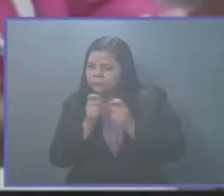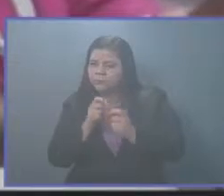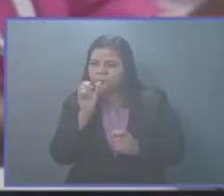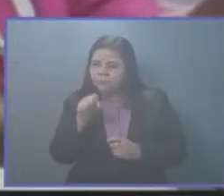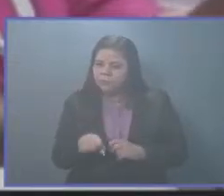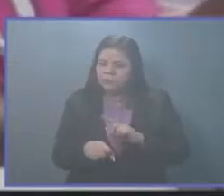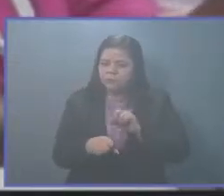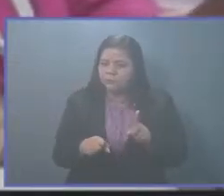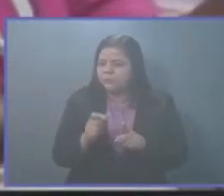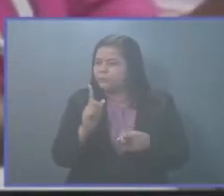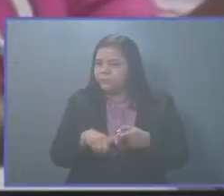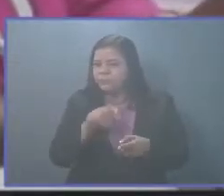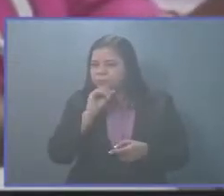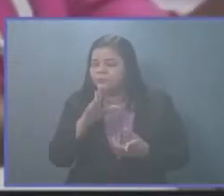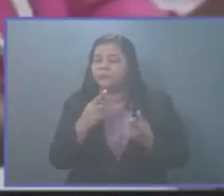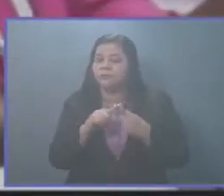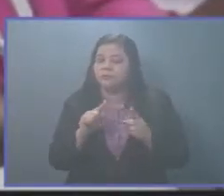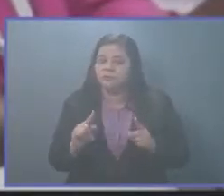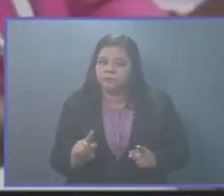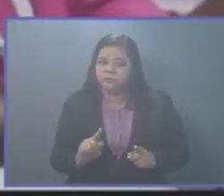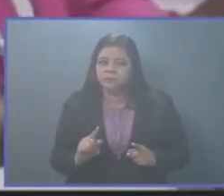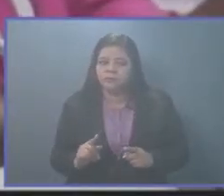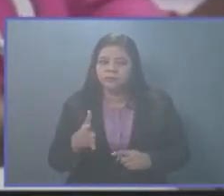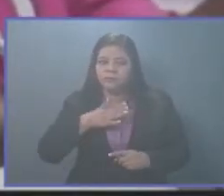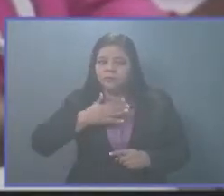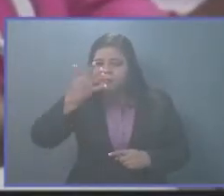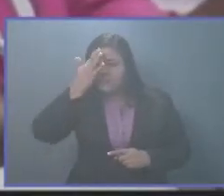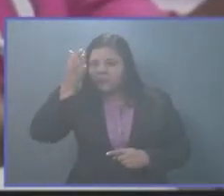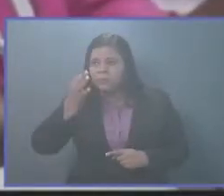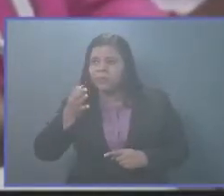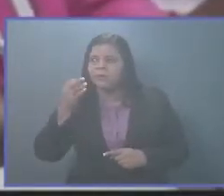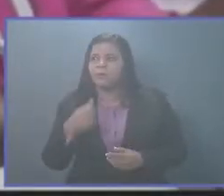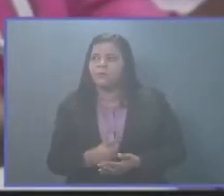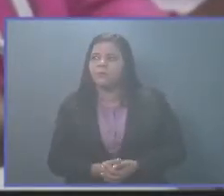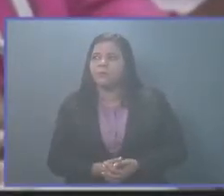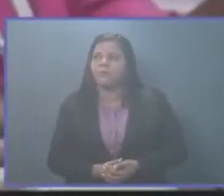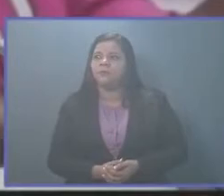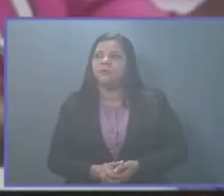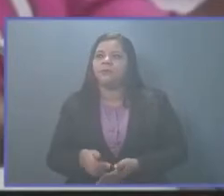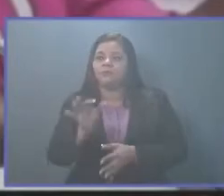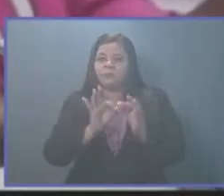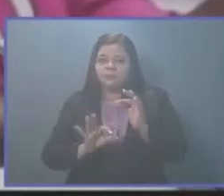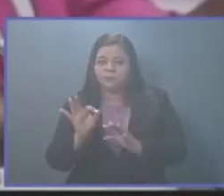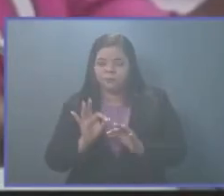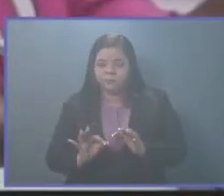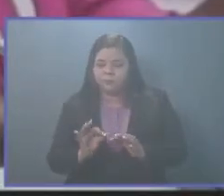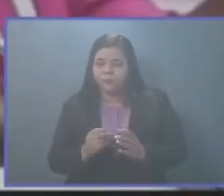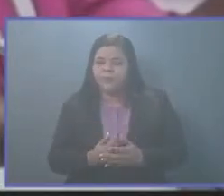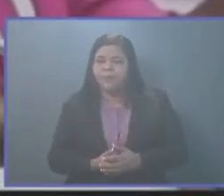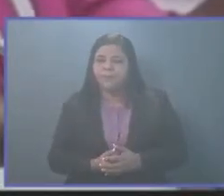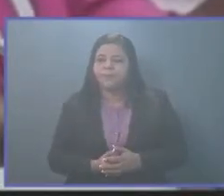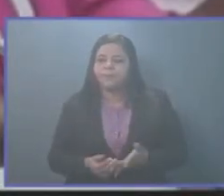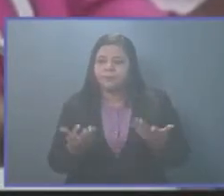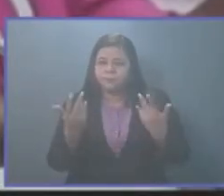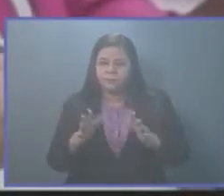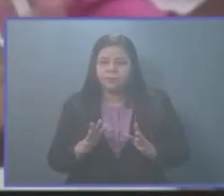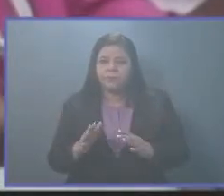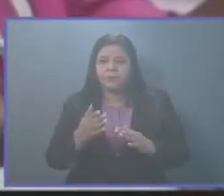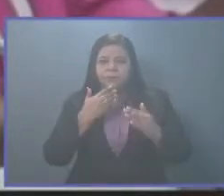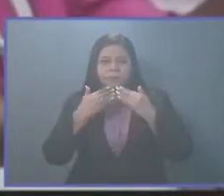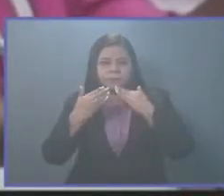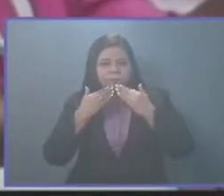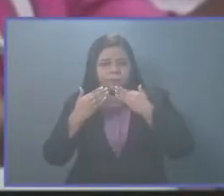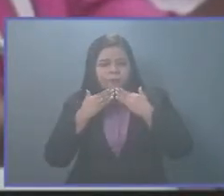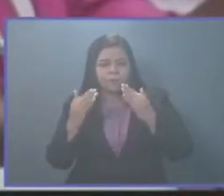no. Creemos que pues de parte quizás de algunos de los movimientos se ha hecho con una interpretación